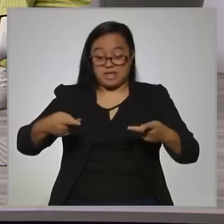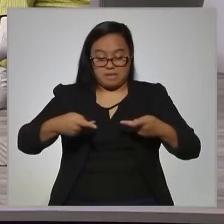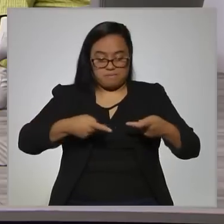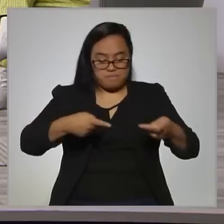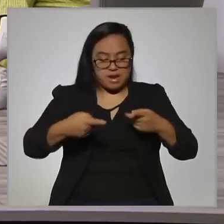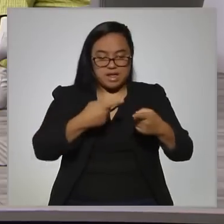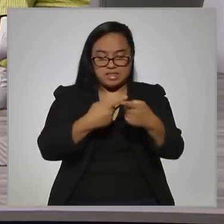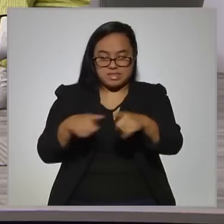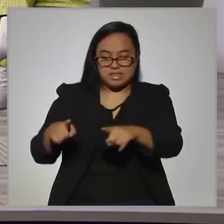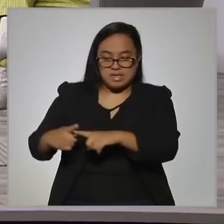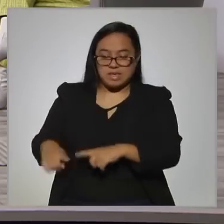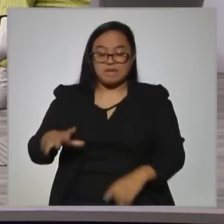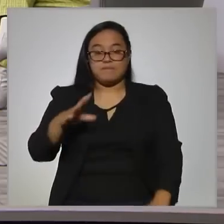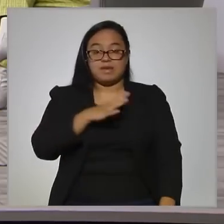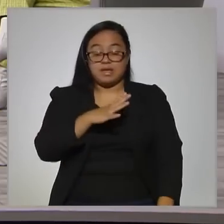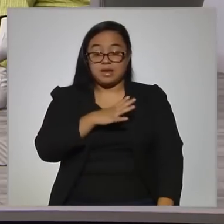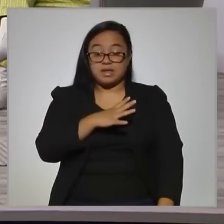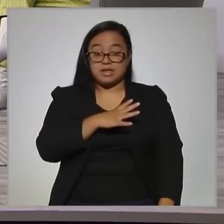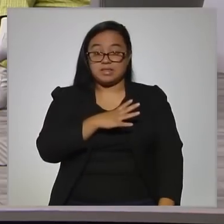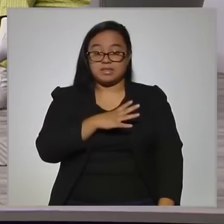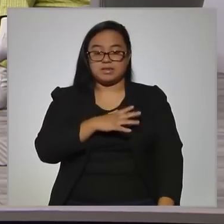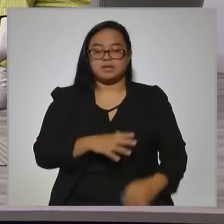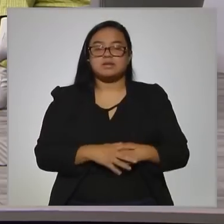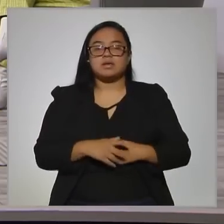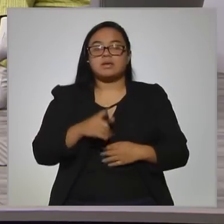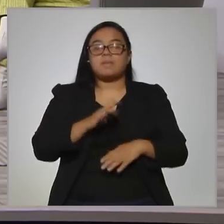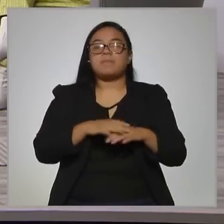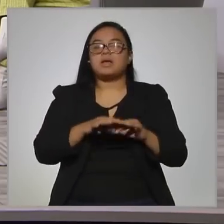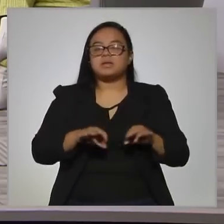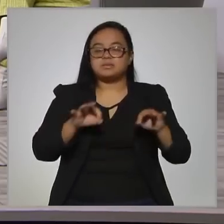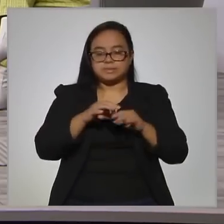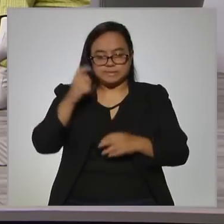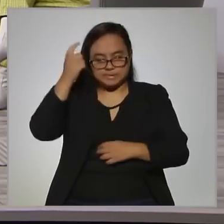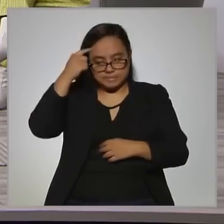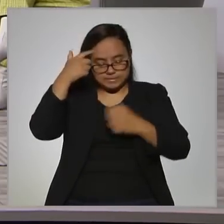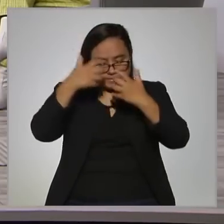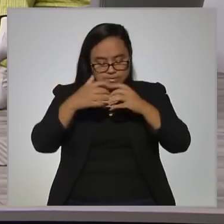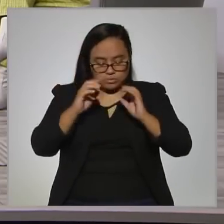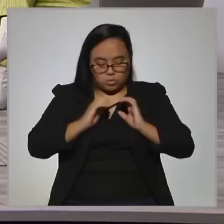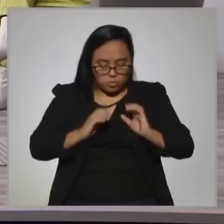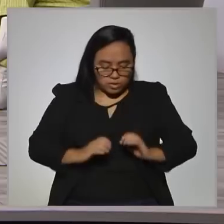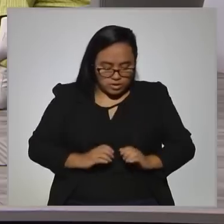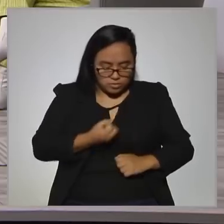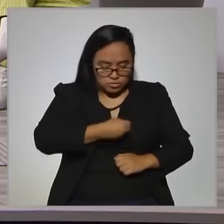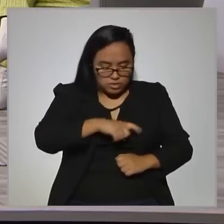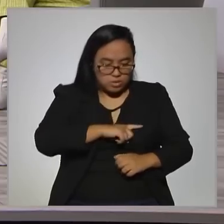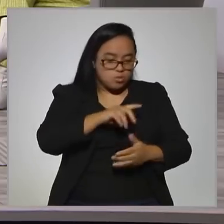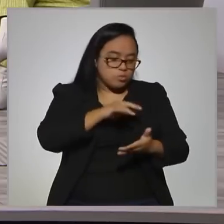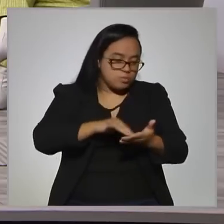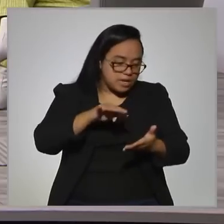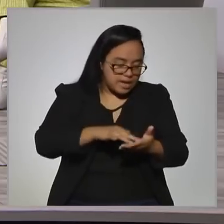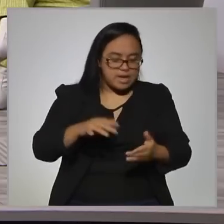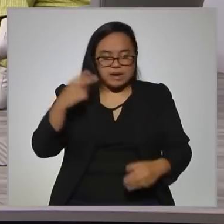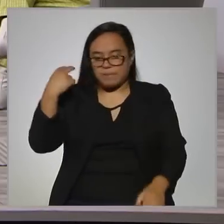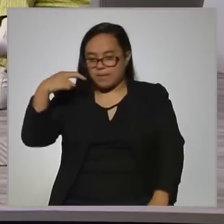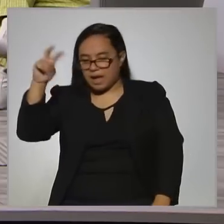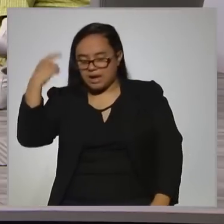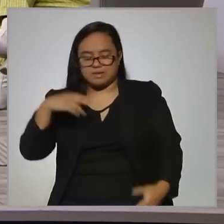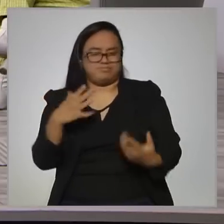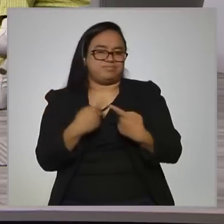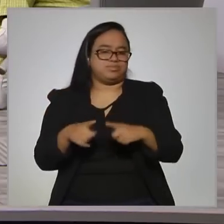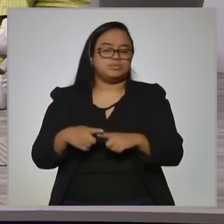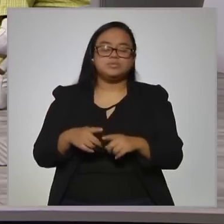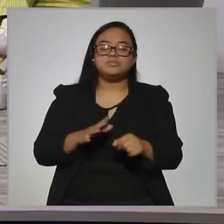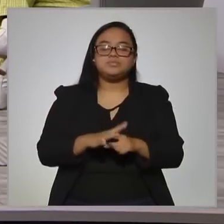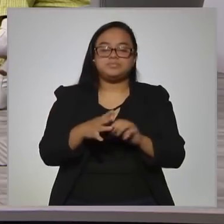las personas, ¿no? Sobre todo el tener salud mental, salud física, viajar, leer, en fin. ¿Qué nos puedes